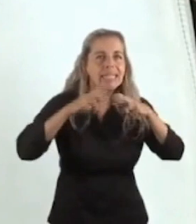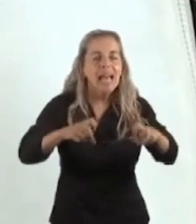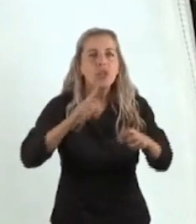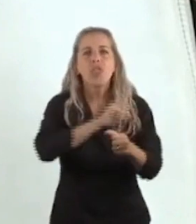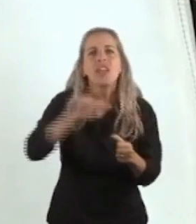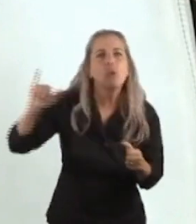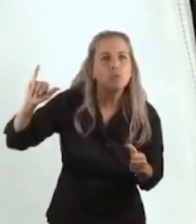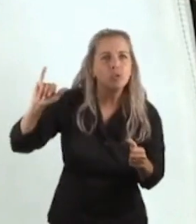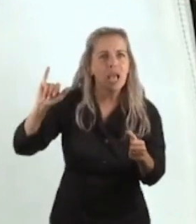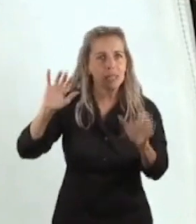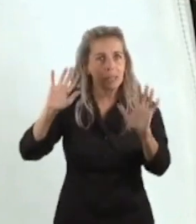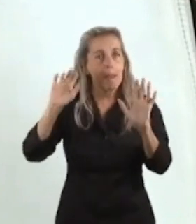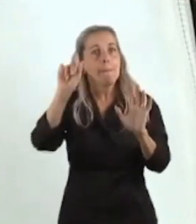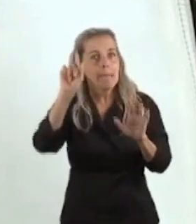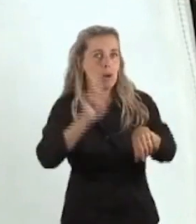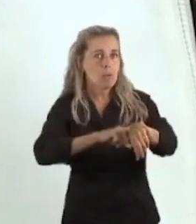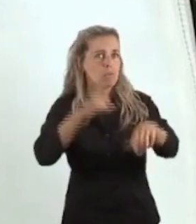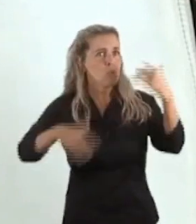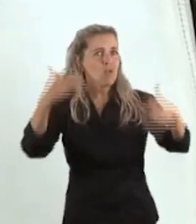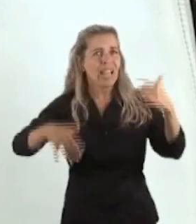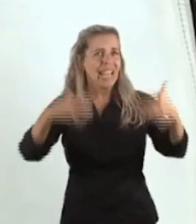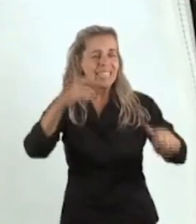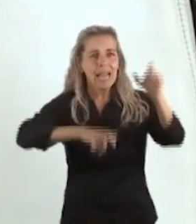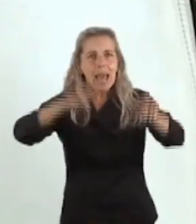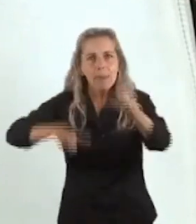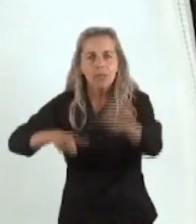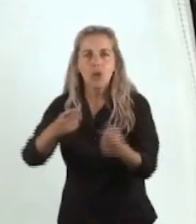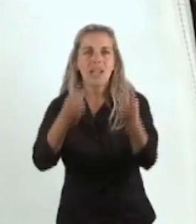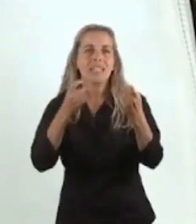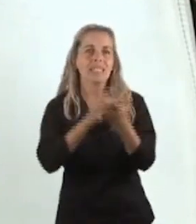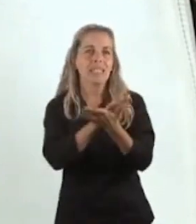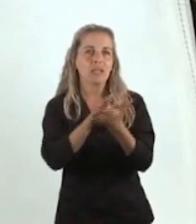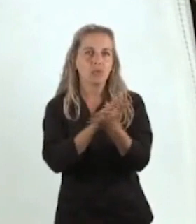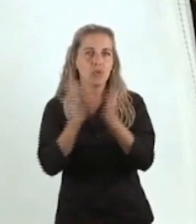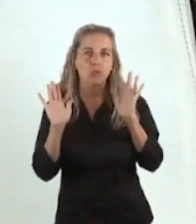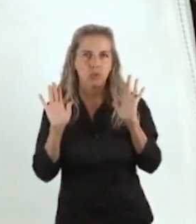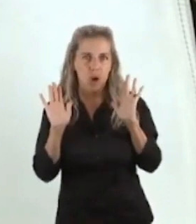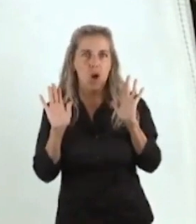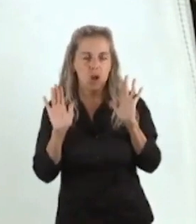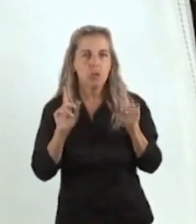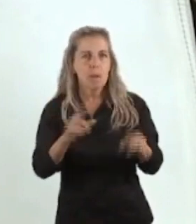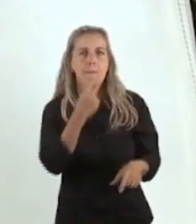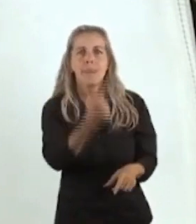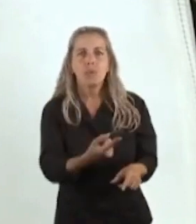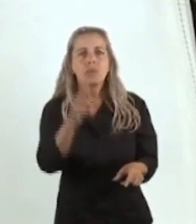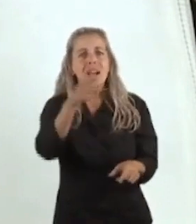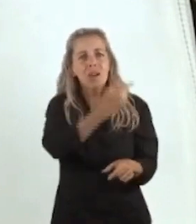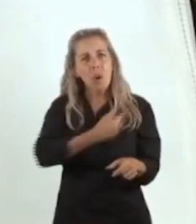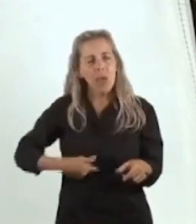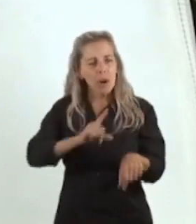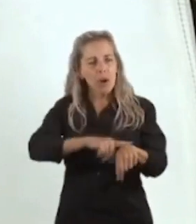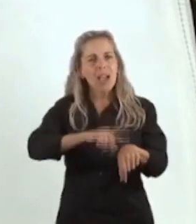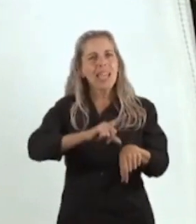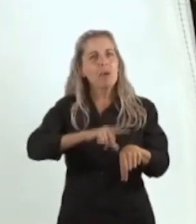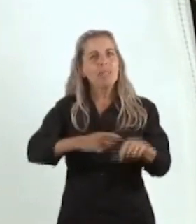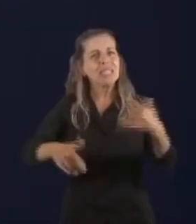fondos encia social no puede esperar el trámite entiendo yo Esta es la pregunta Cuándo van a empezar a acelerar los tiempos en